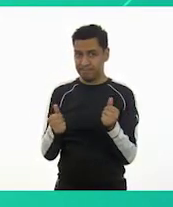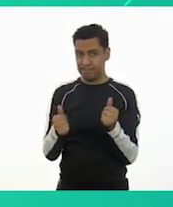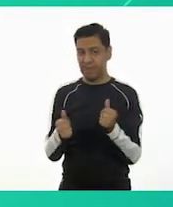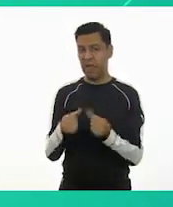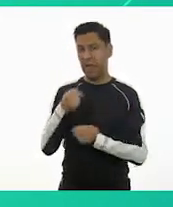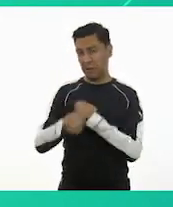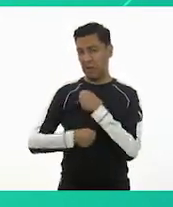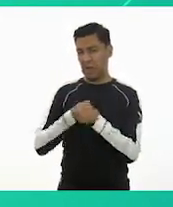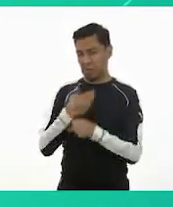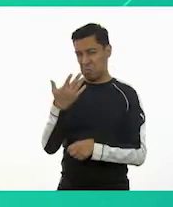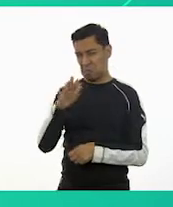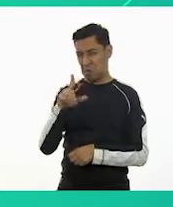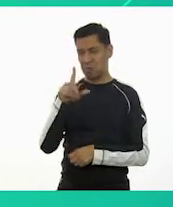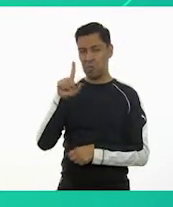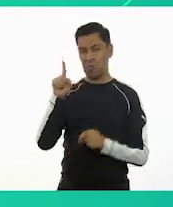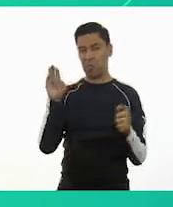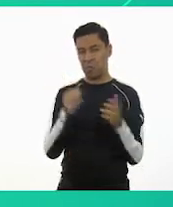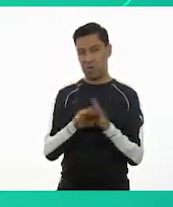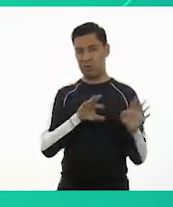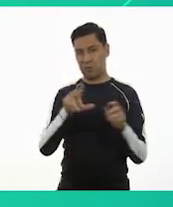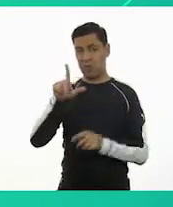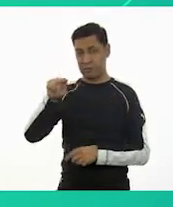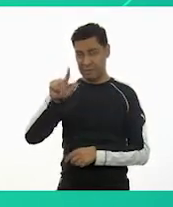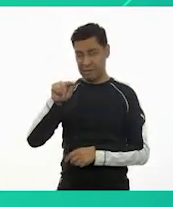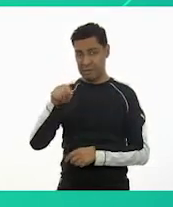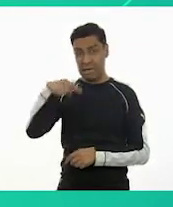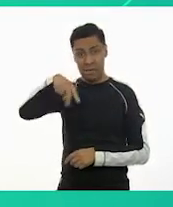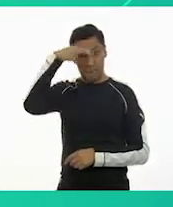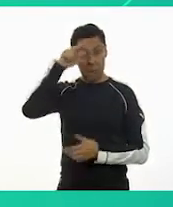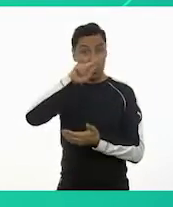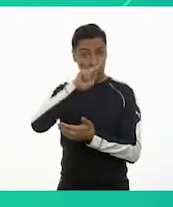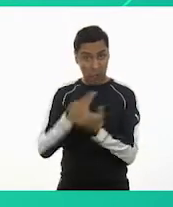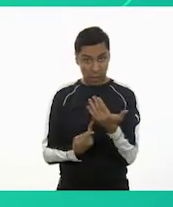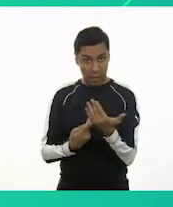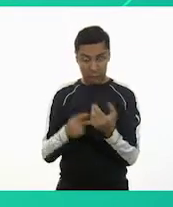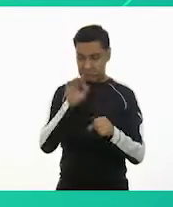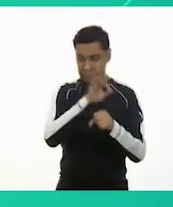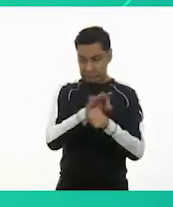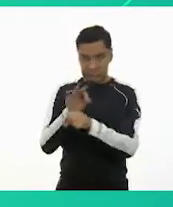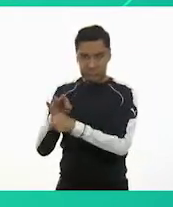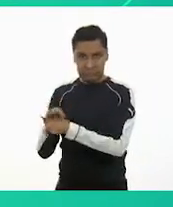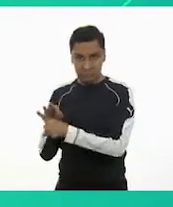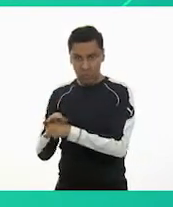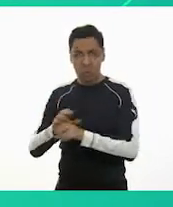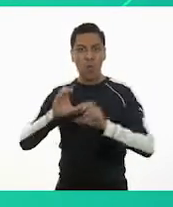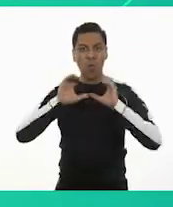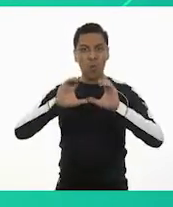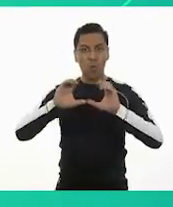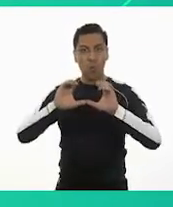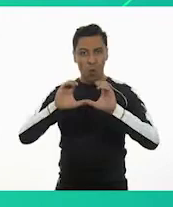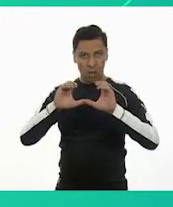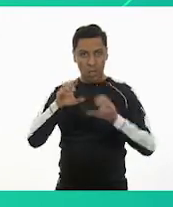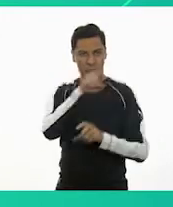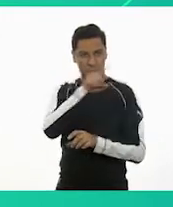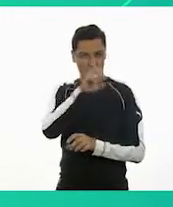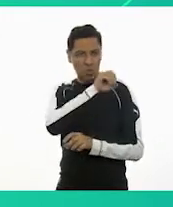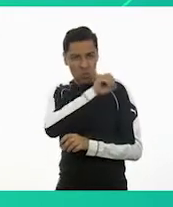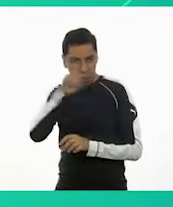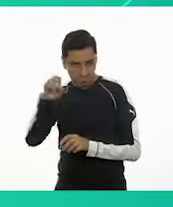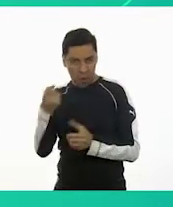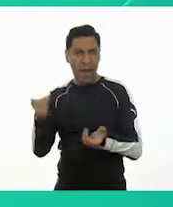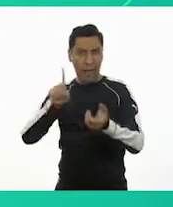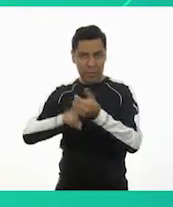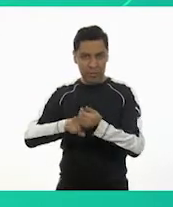años 70, Estados Unidos y México iniciaron programas de captura de los últimos ejemplares para iniciar su reproducción bajo cuidado